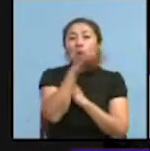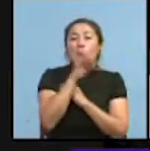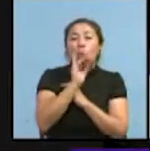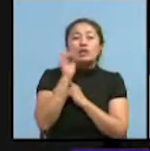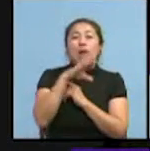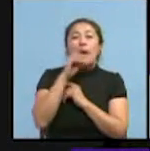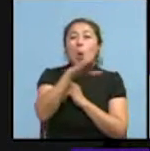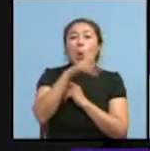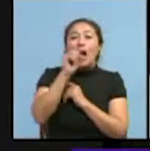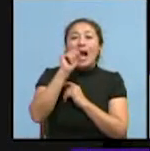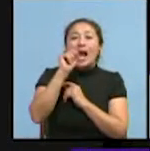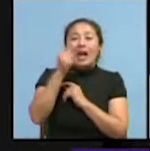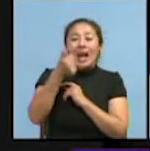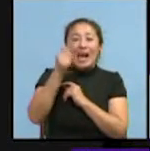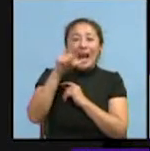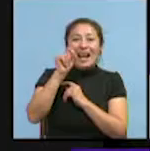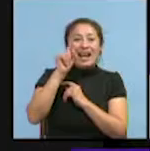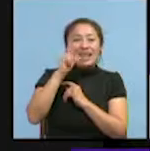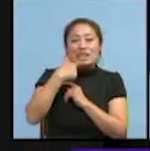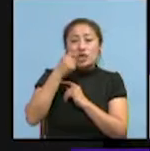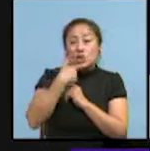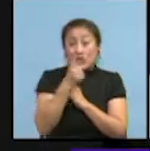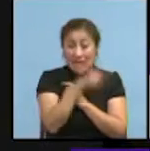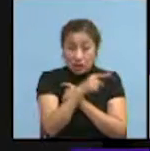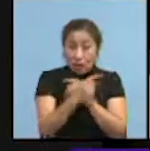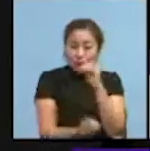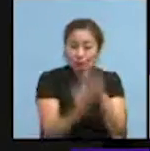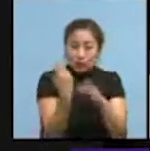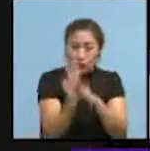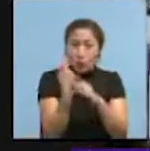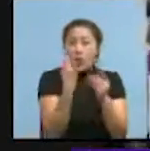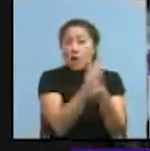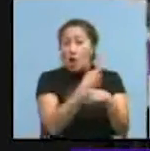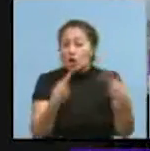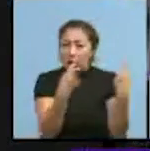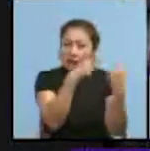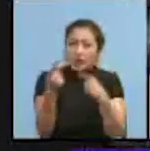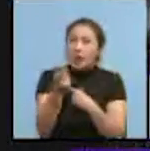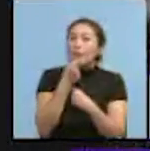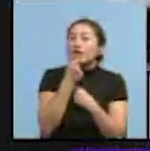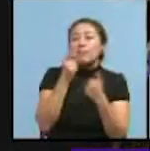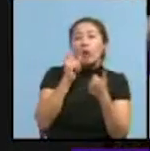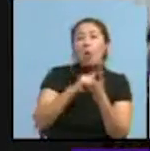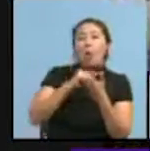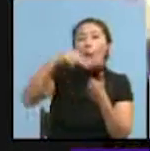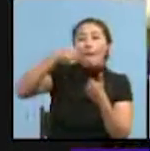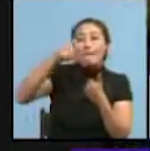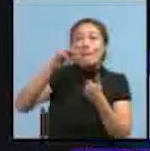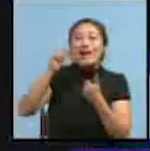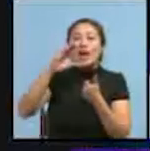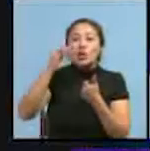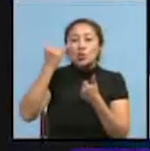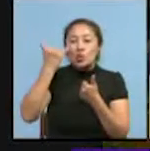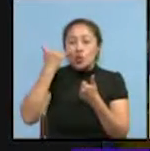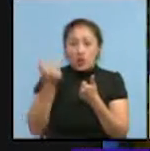Alisos, y se puede decir que producen varios productos que ya vamos a mostrar, como por ejemplo maracuyá, también hierbas medicinales